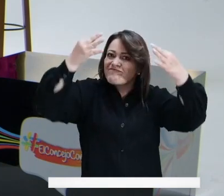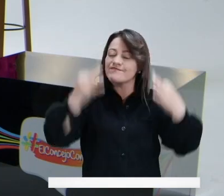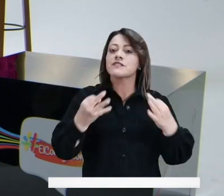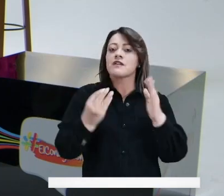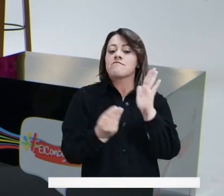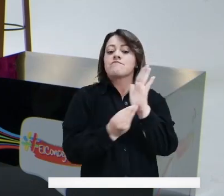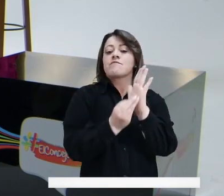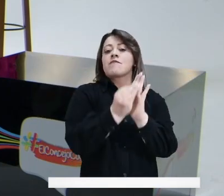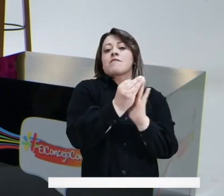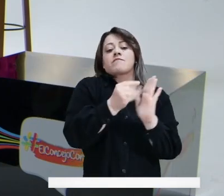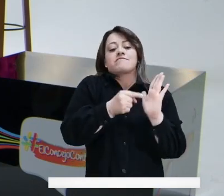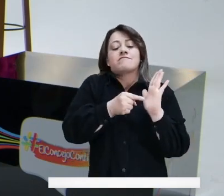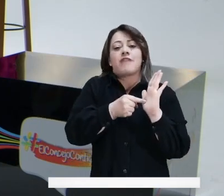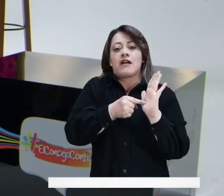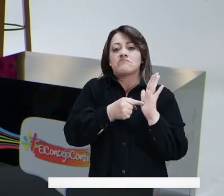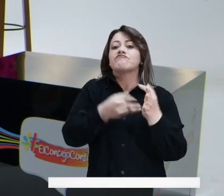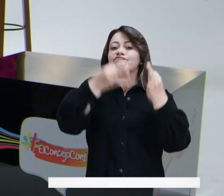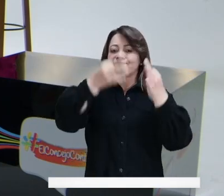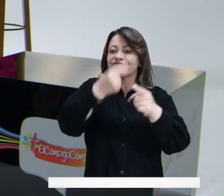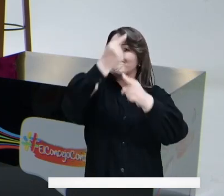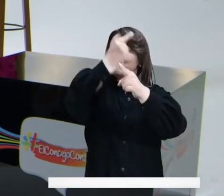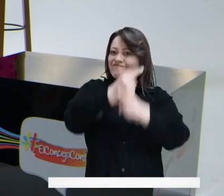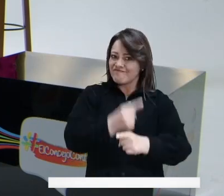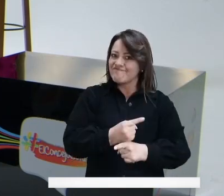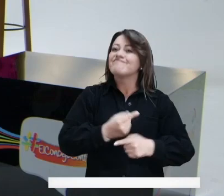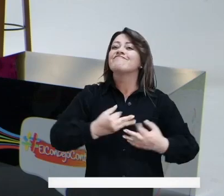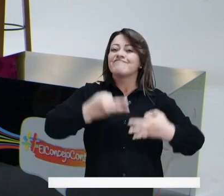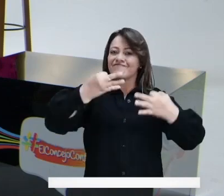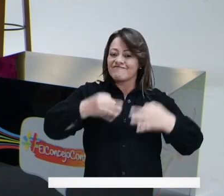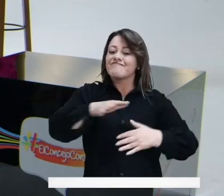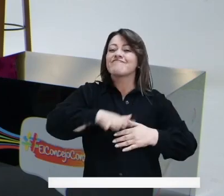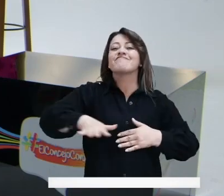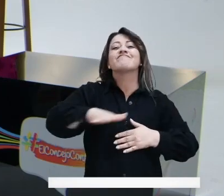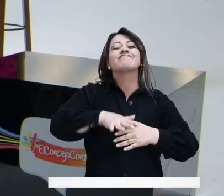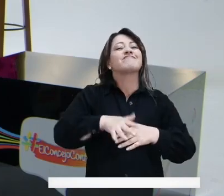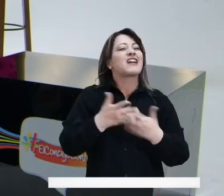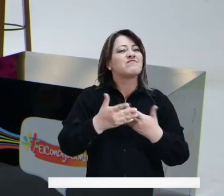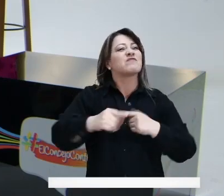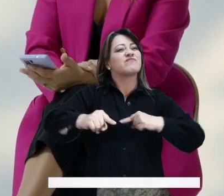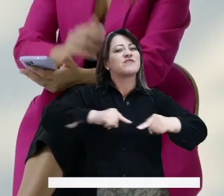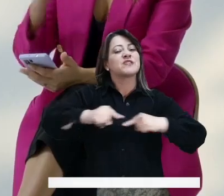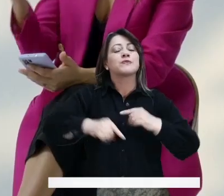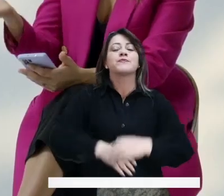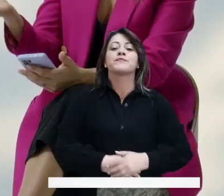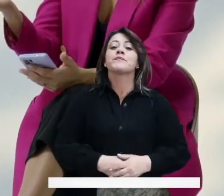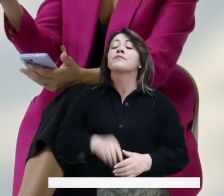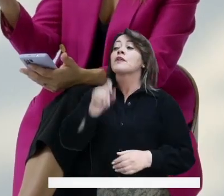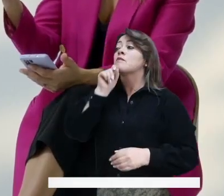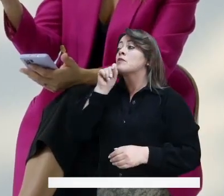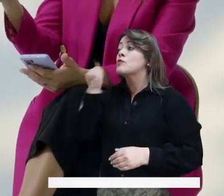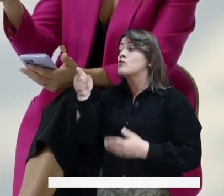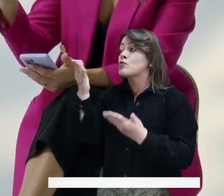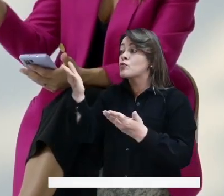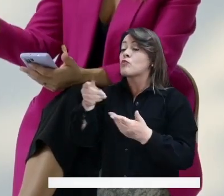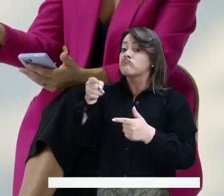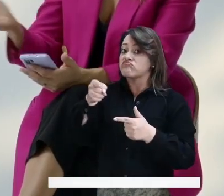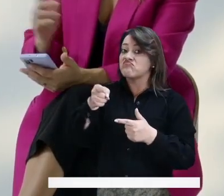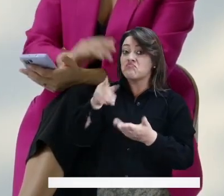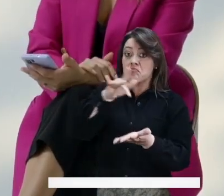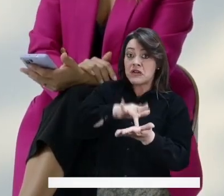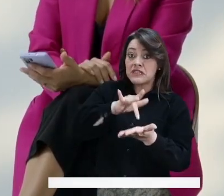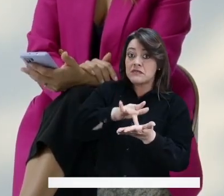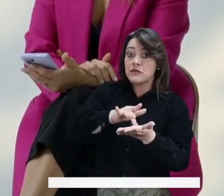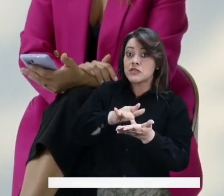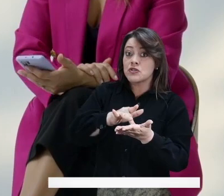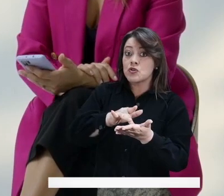y que se puedan llevar a cabo en el ejercicio de nuestra actividad. Concejal Andrés, ¿usted ve avances